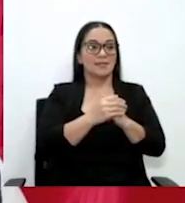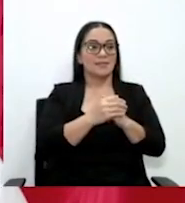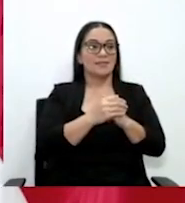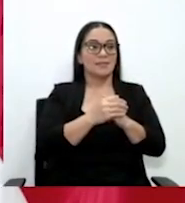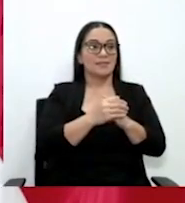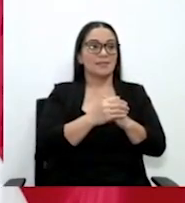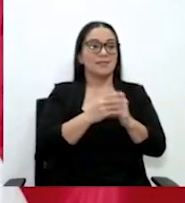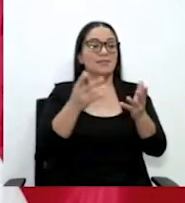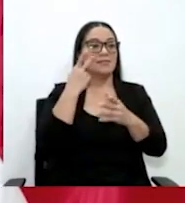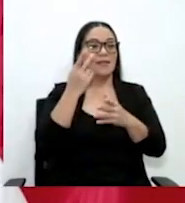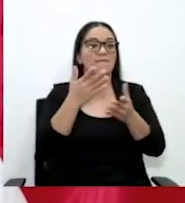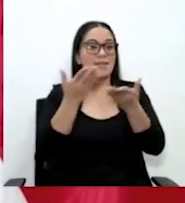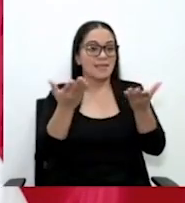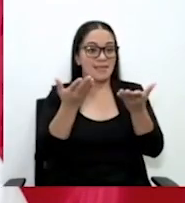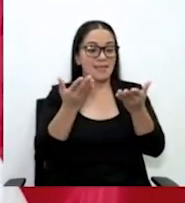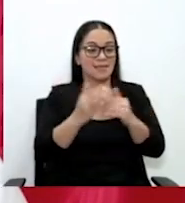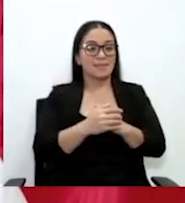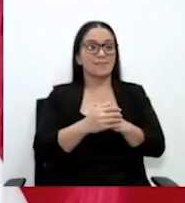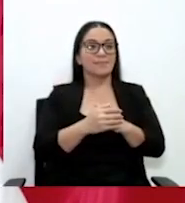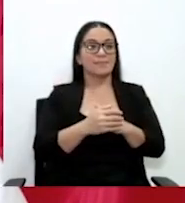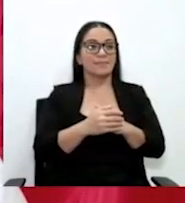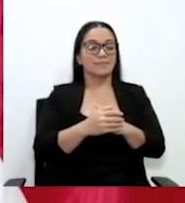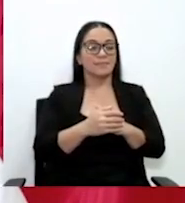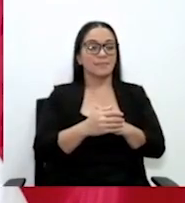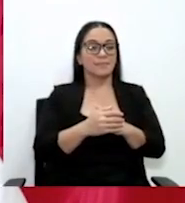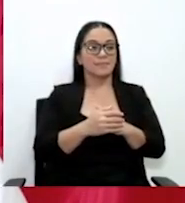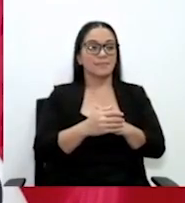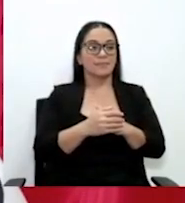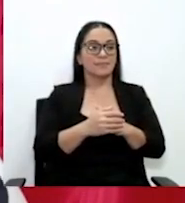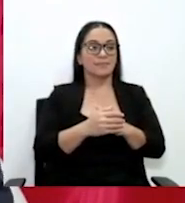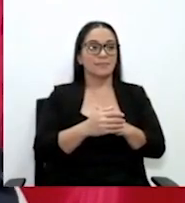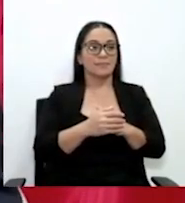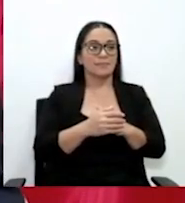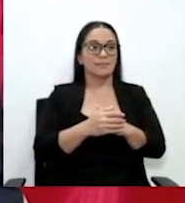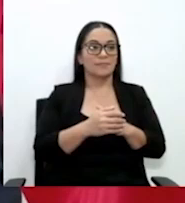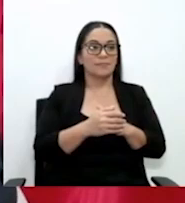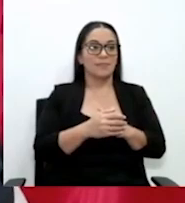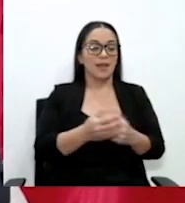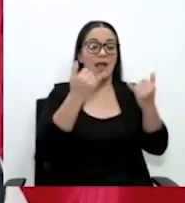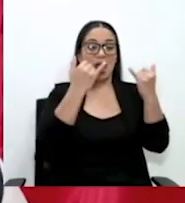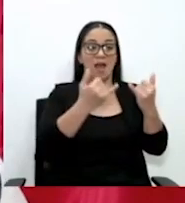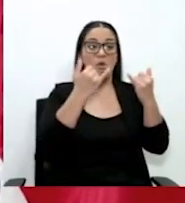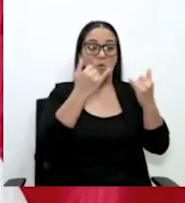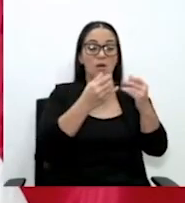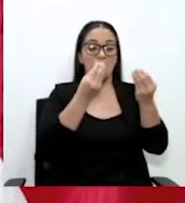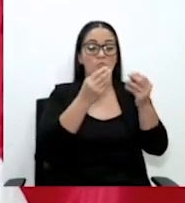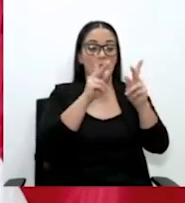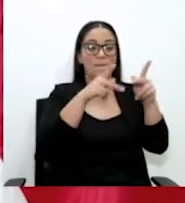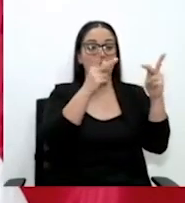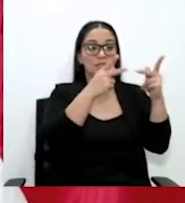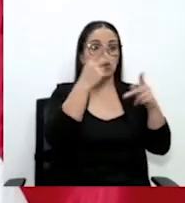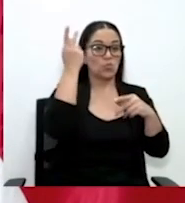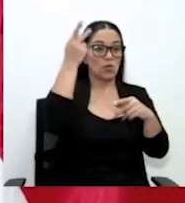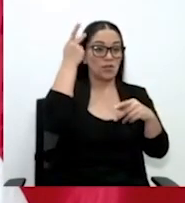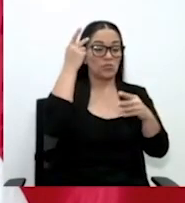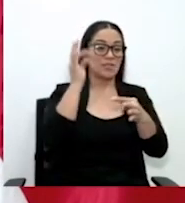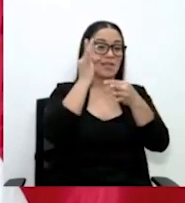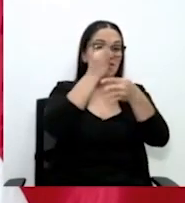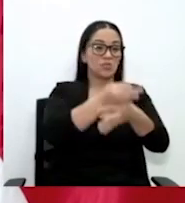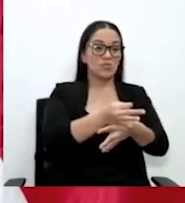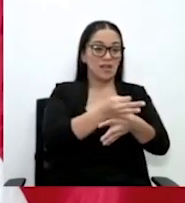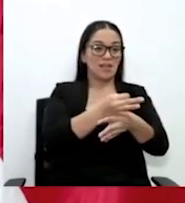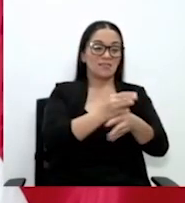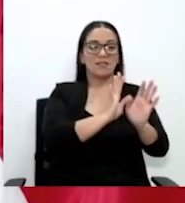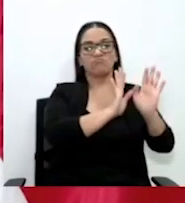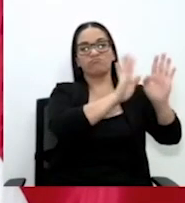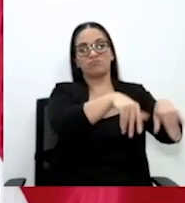que lo más menospreciado por los, o menos valorado por los costarricenses, son los partidos esos políticos